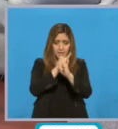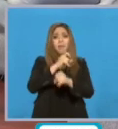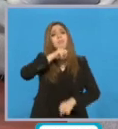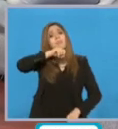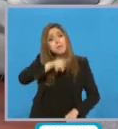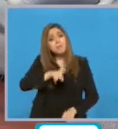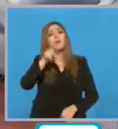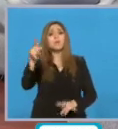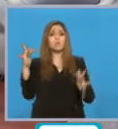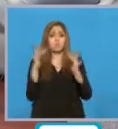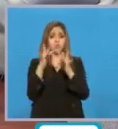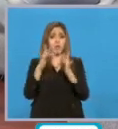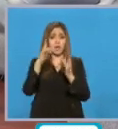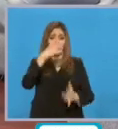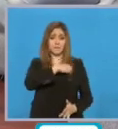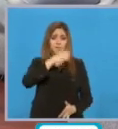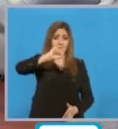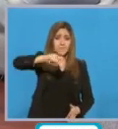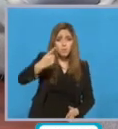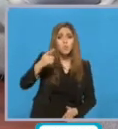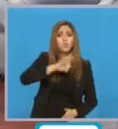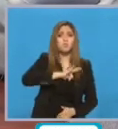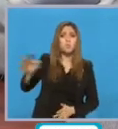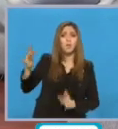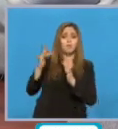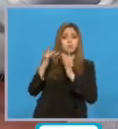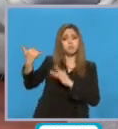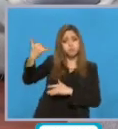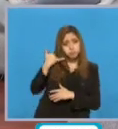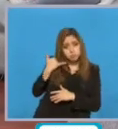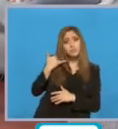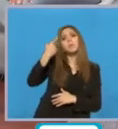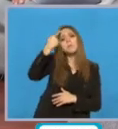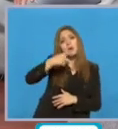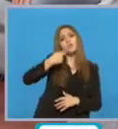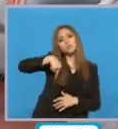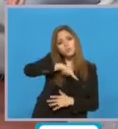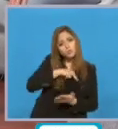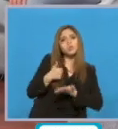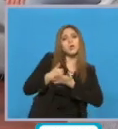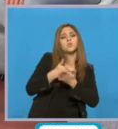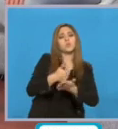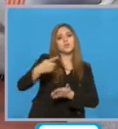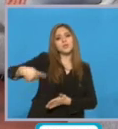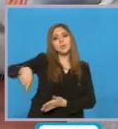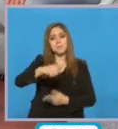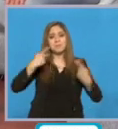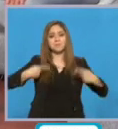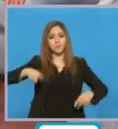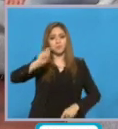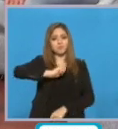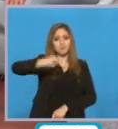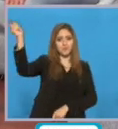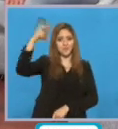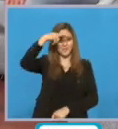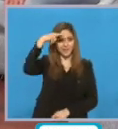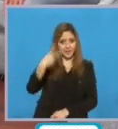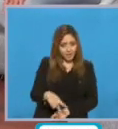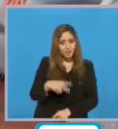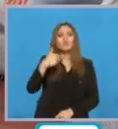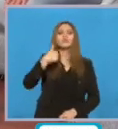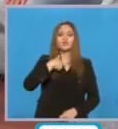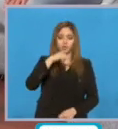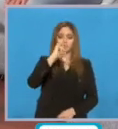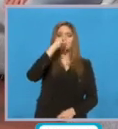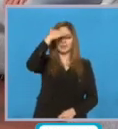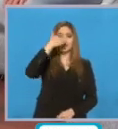no?, contáctenos aquí en Capital 21 y ayudemos y sigamos apoyando al talento mexicano. Muchísimo éxito, yo sé que se